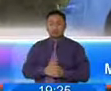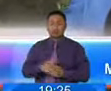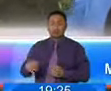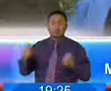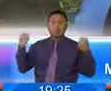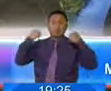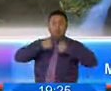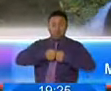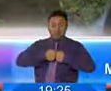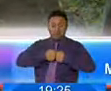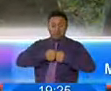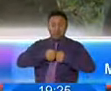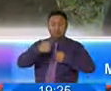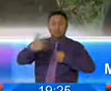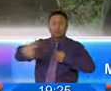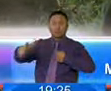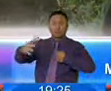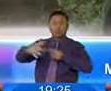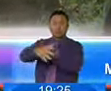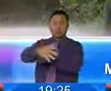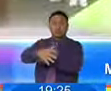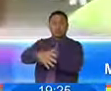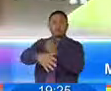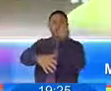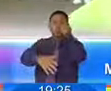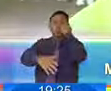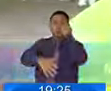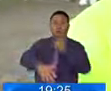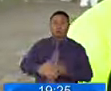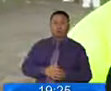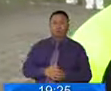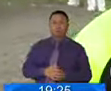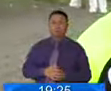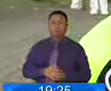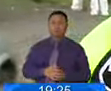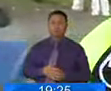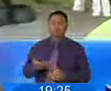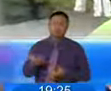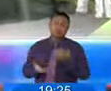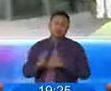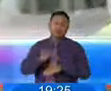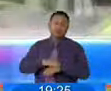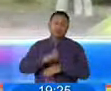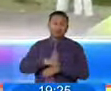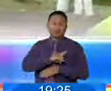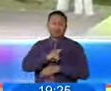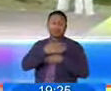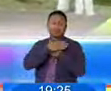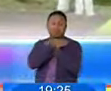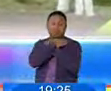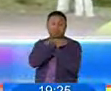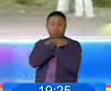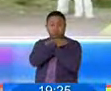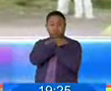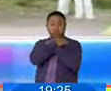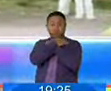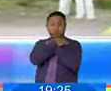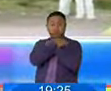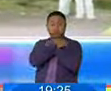la maleta, el bracito de este lado estaba morado. Posiblemente como causa tenemos una asfixia que fue